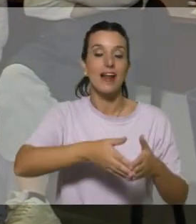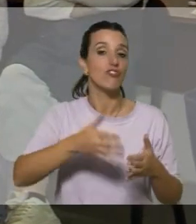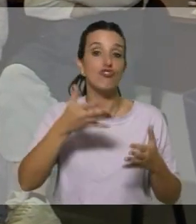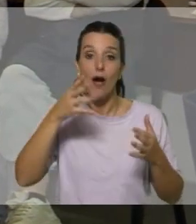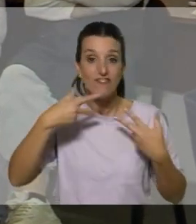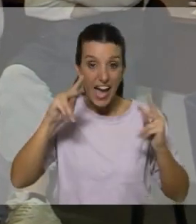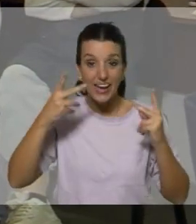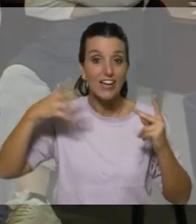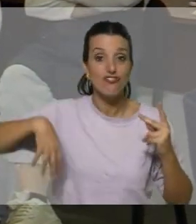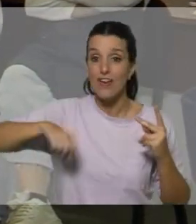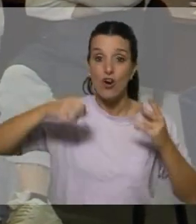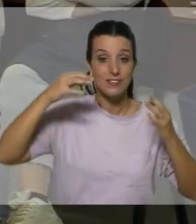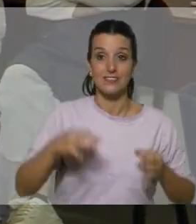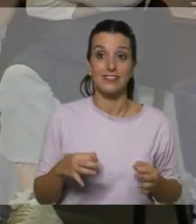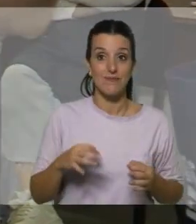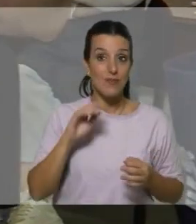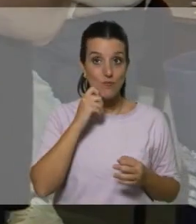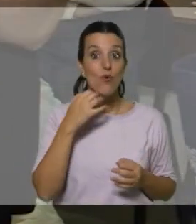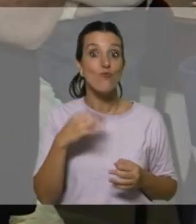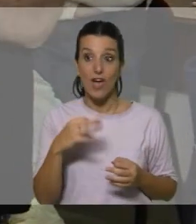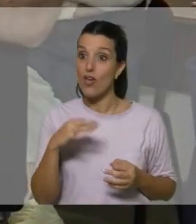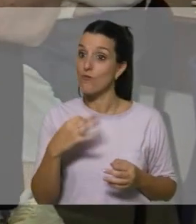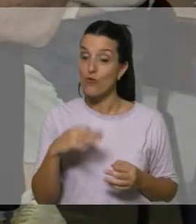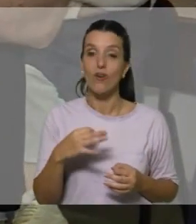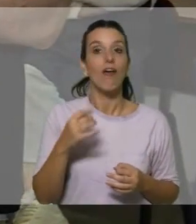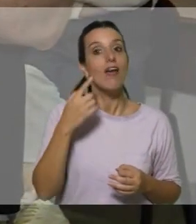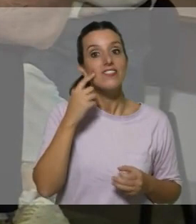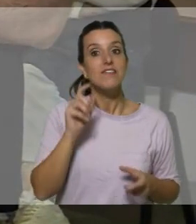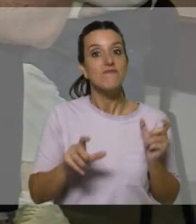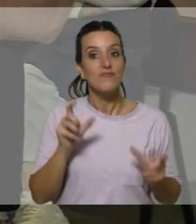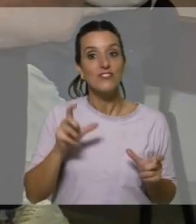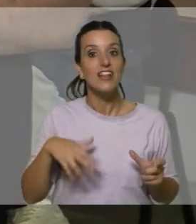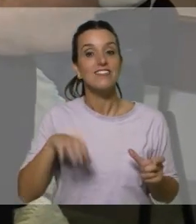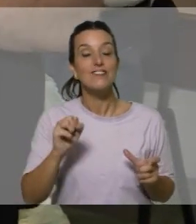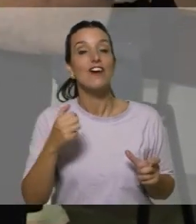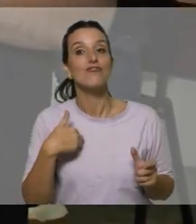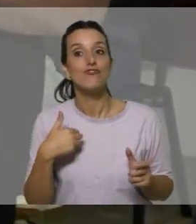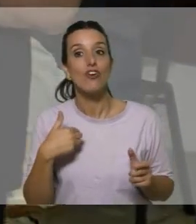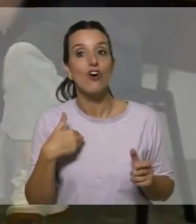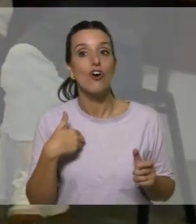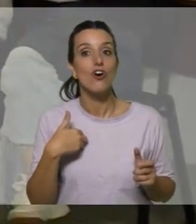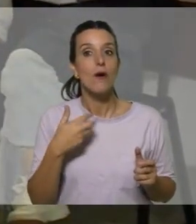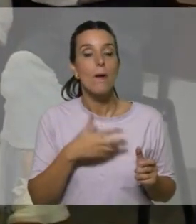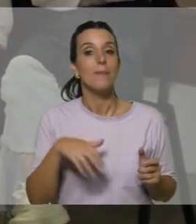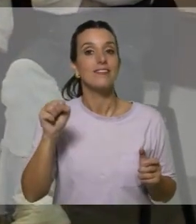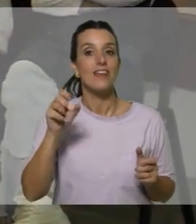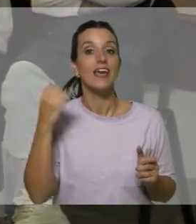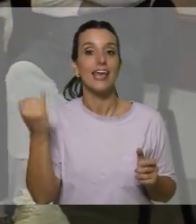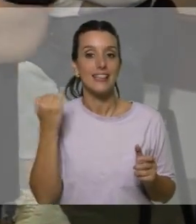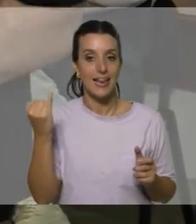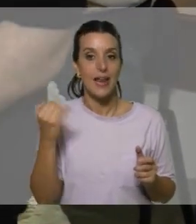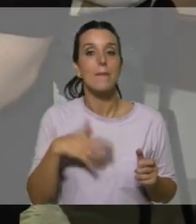viaje si no salgo con mi aeropress. Es buenísimo. Viste que hay gente que sí te lleva. Bueno, yo me he llegado a llevar la italiana